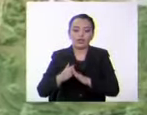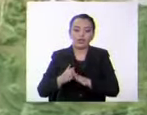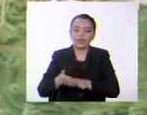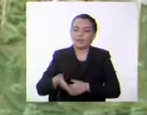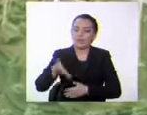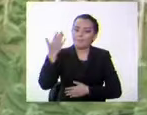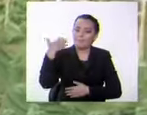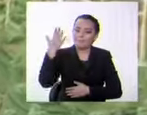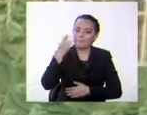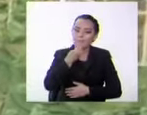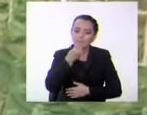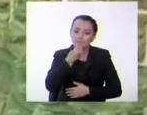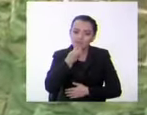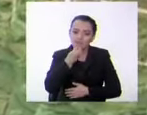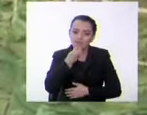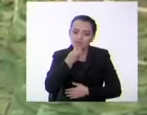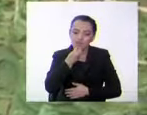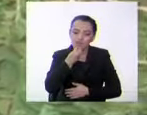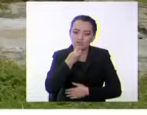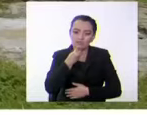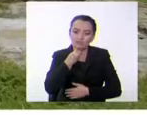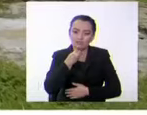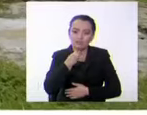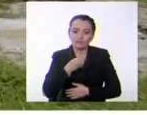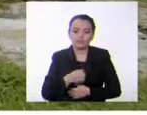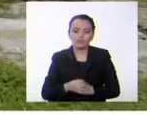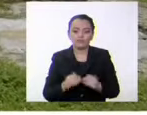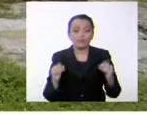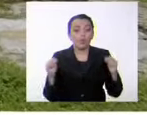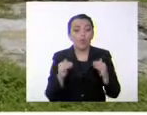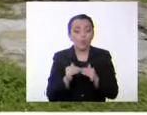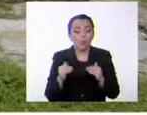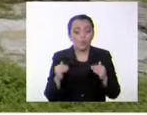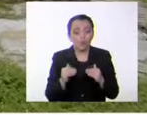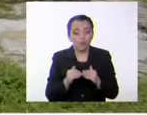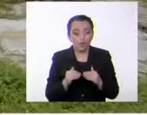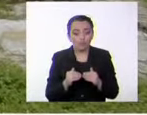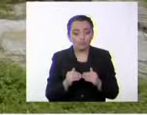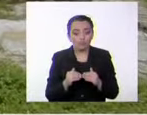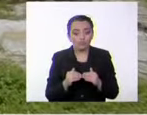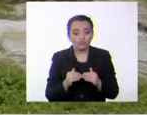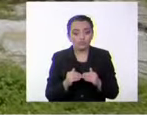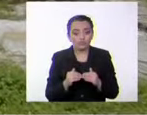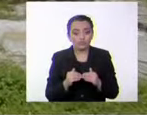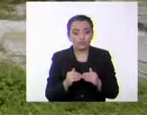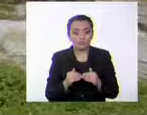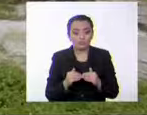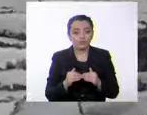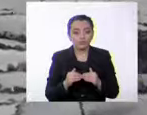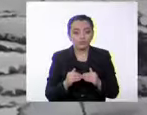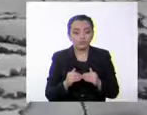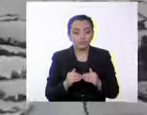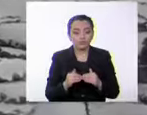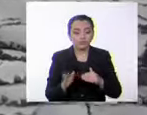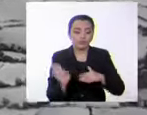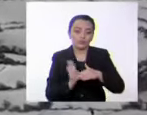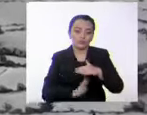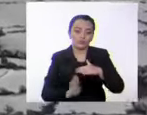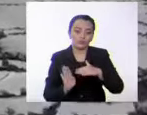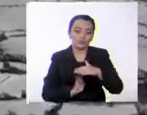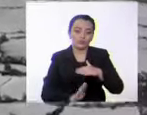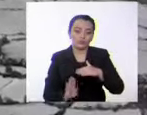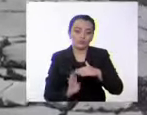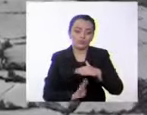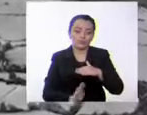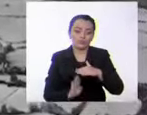visitar nosotros. Pero también, fíjate que te cuento de que fundaron una vía también en el